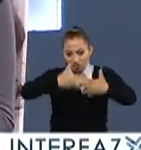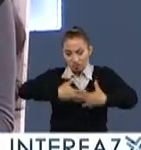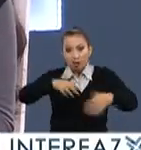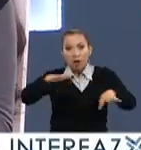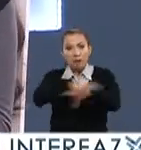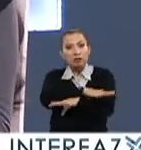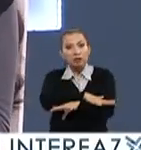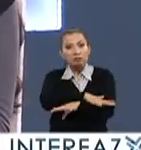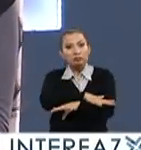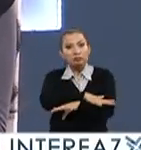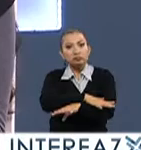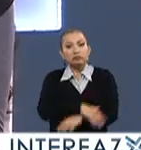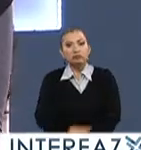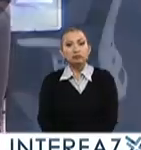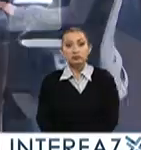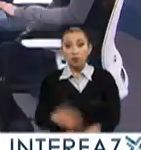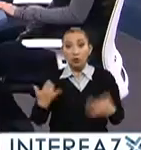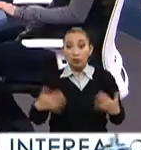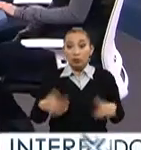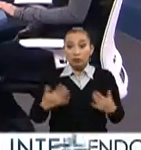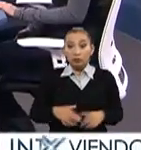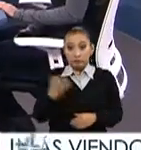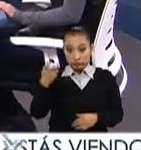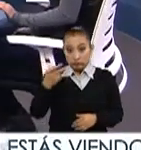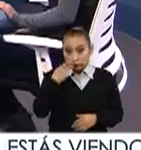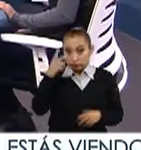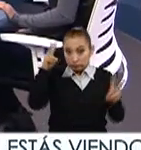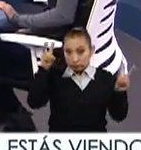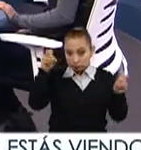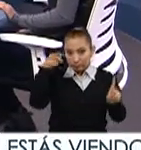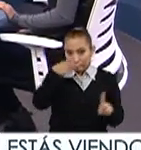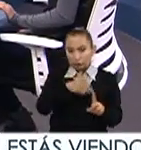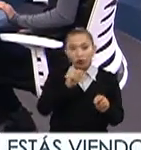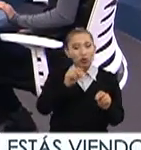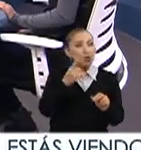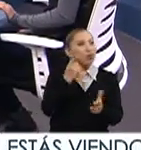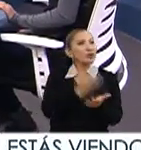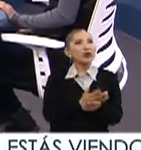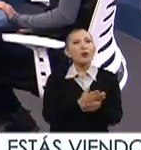modificó. Ahora, a eso se refiere, no solamente a